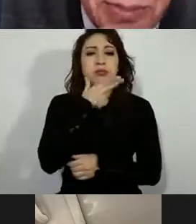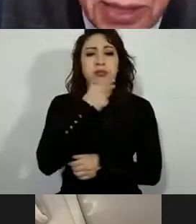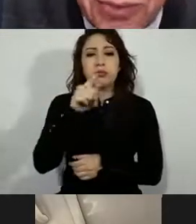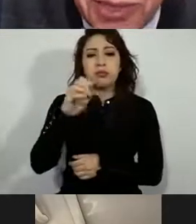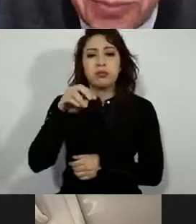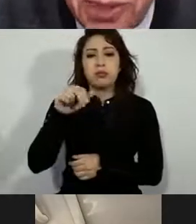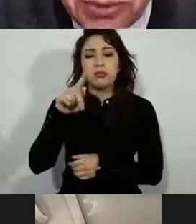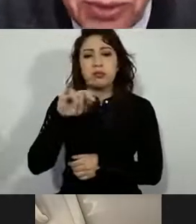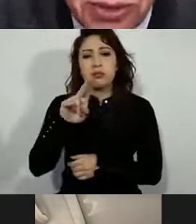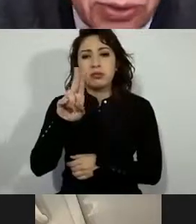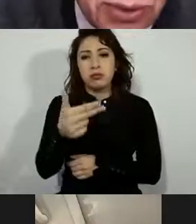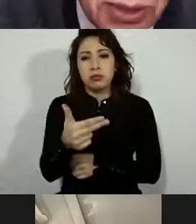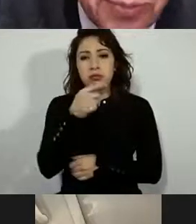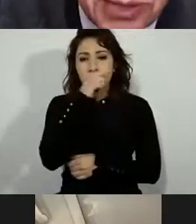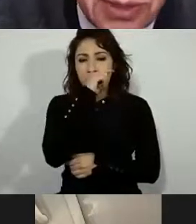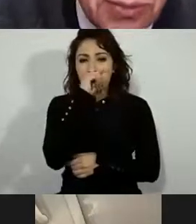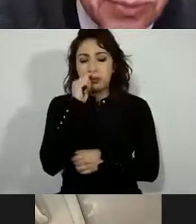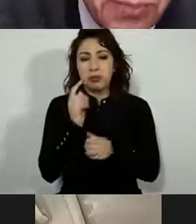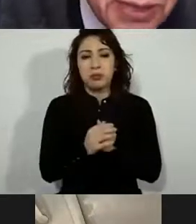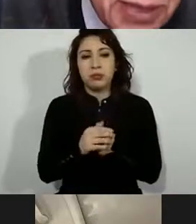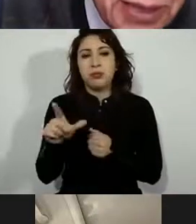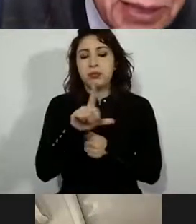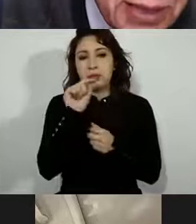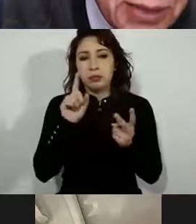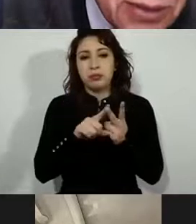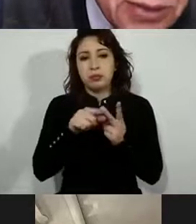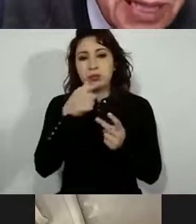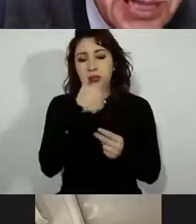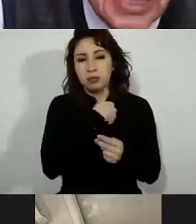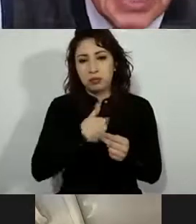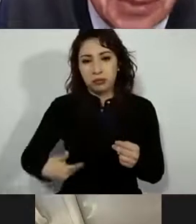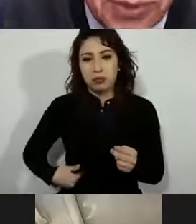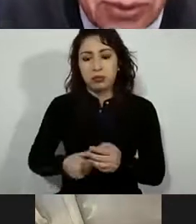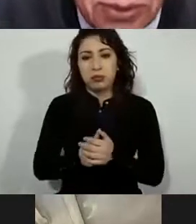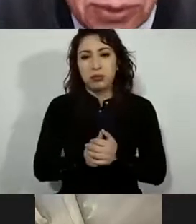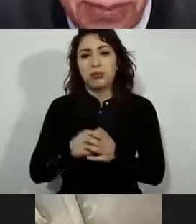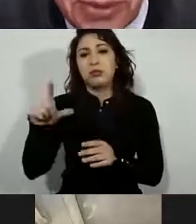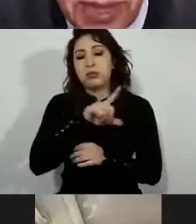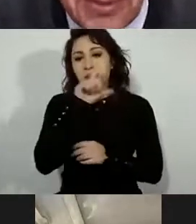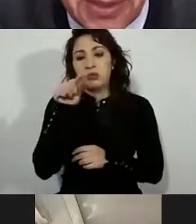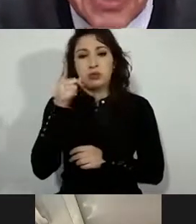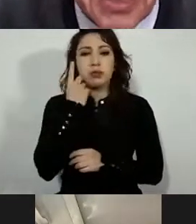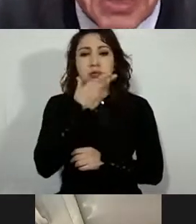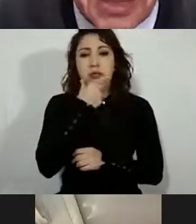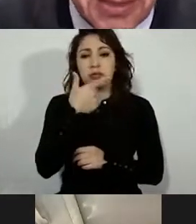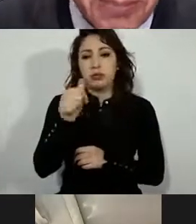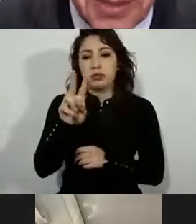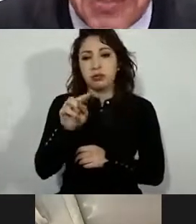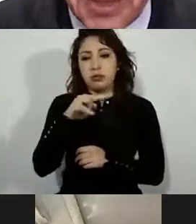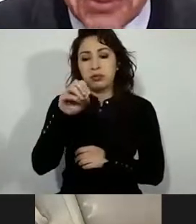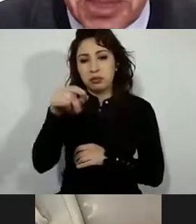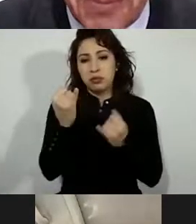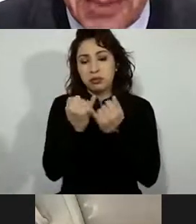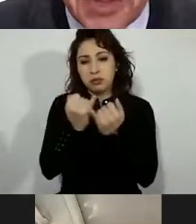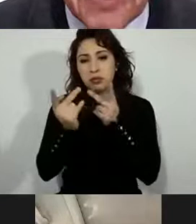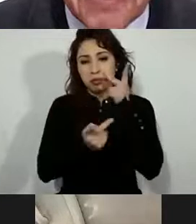este momento el diputado Tonatiuh y después el diputado presidente. Solo están en lista, y el diputado Gaviño, que acaba de pedir